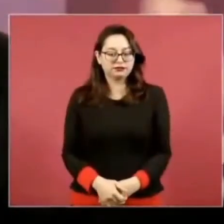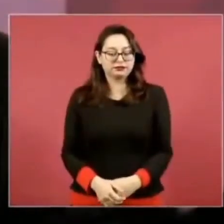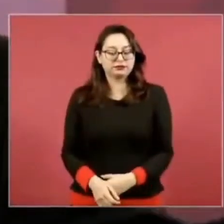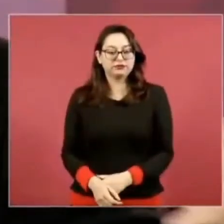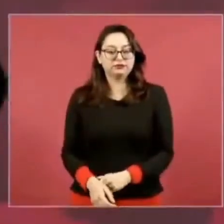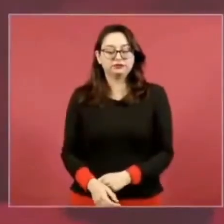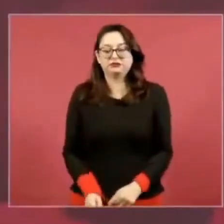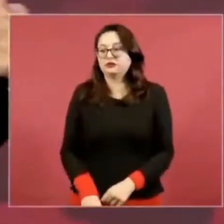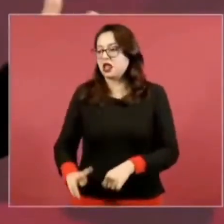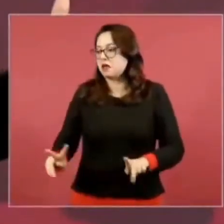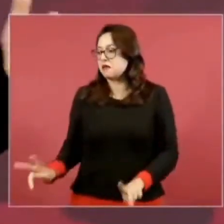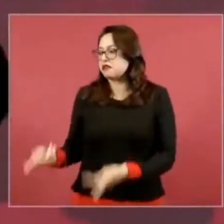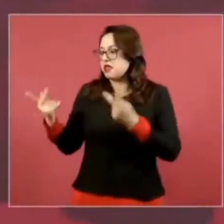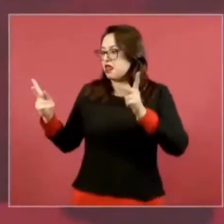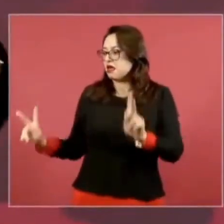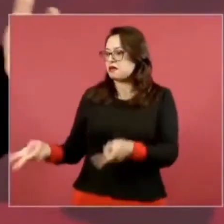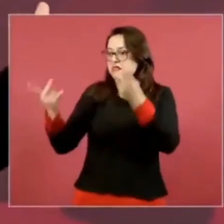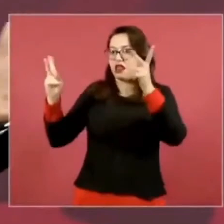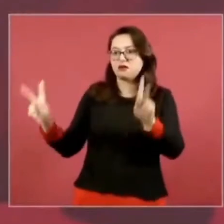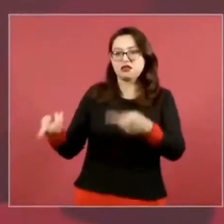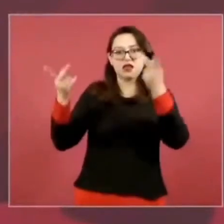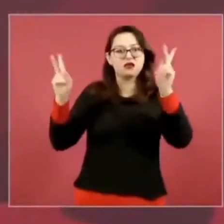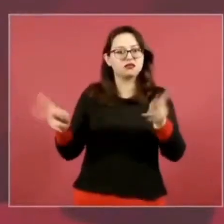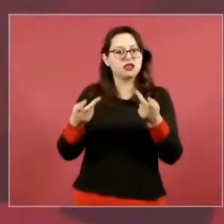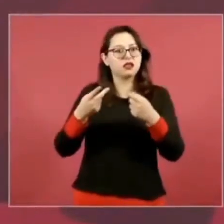vendieron todo, entregaron todo,